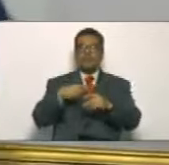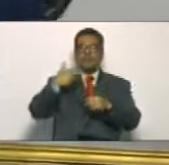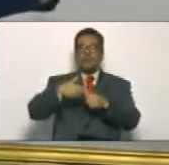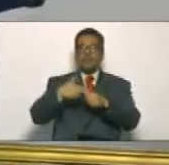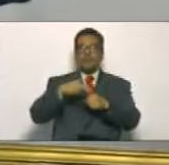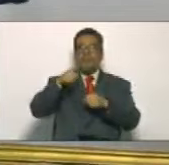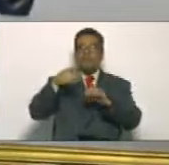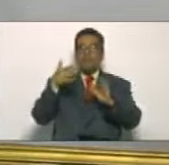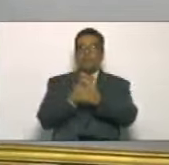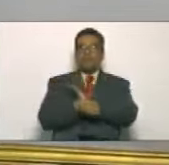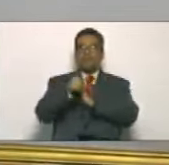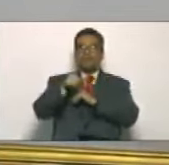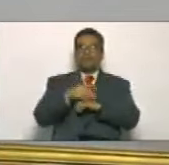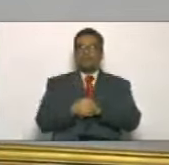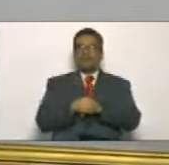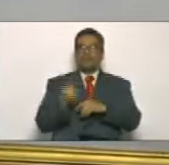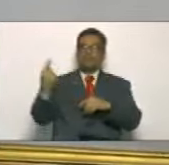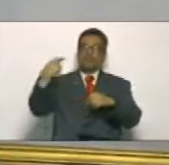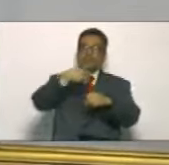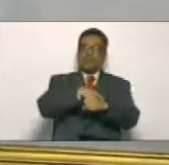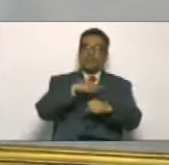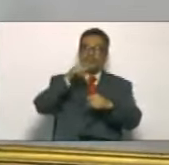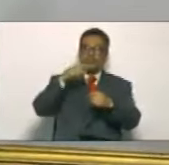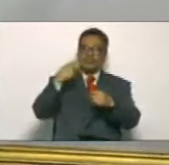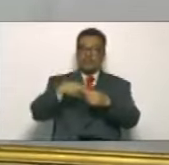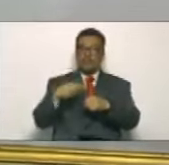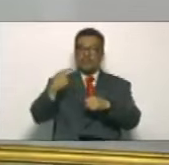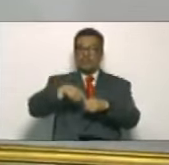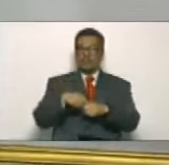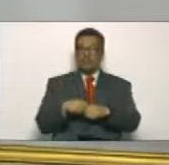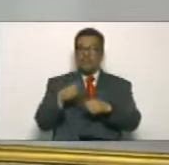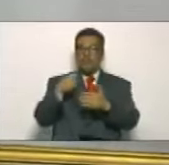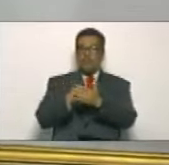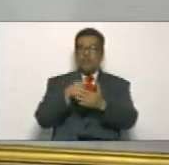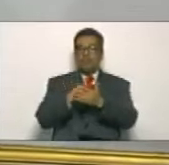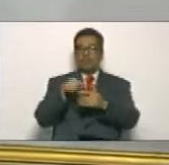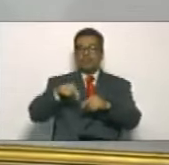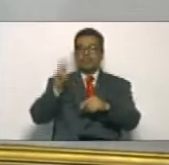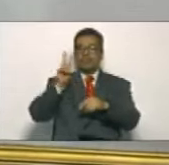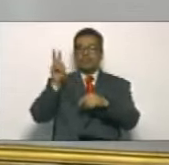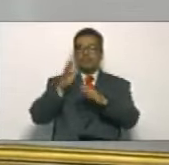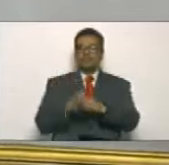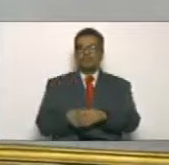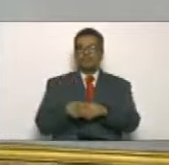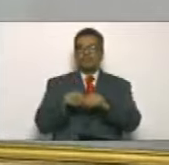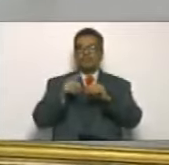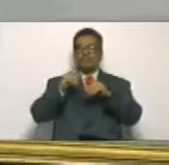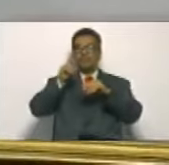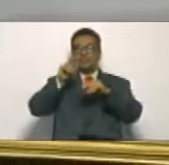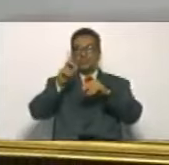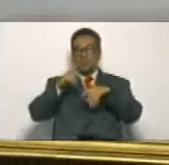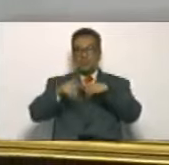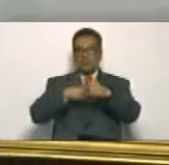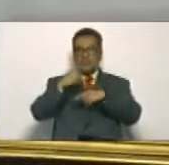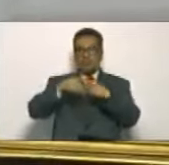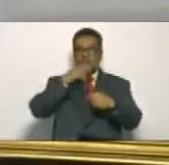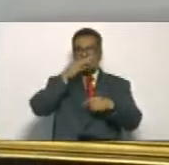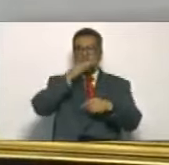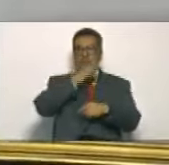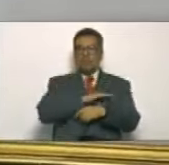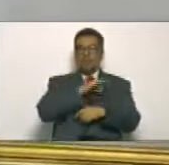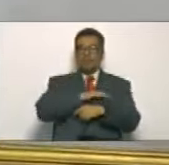petróleo. ¿Qué significó eso? Ingresos para el país. ¿Qué significó eso? Implementar un conjunto de políticas